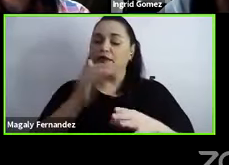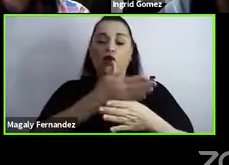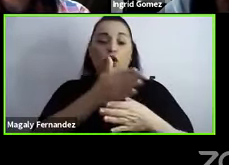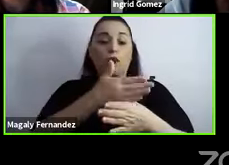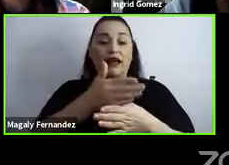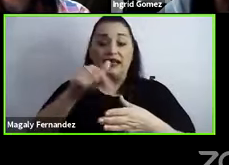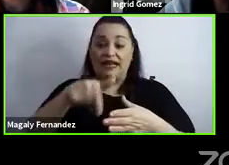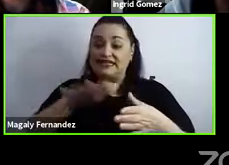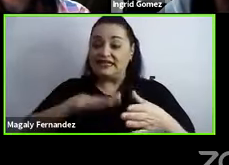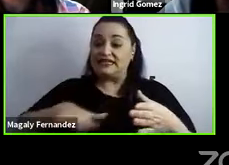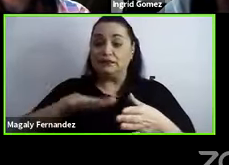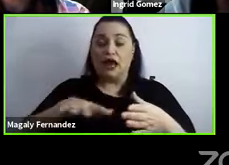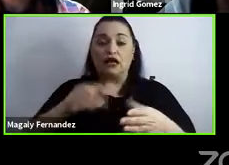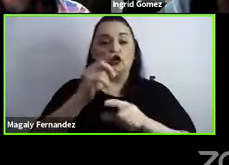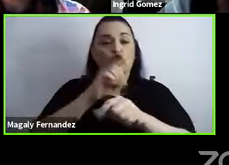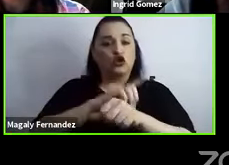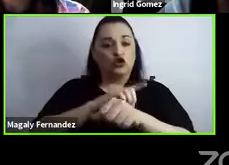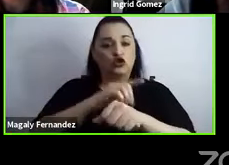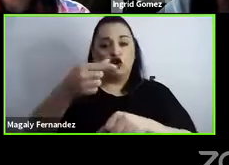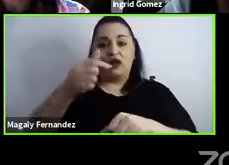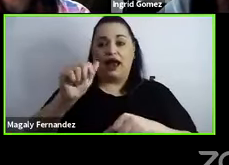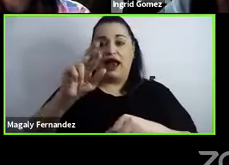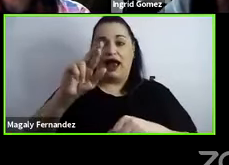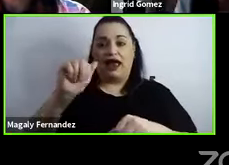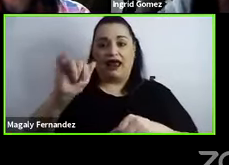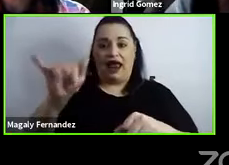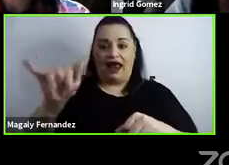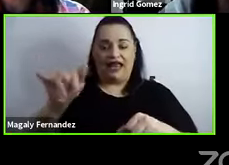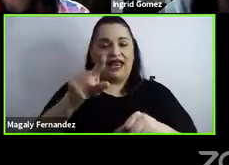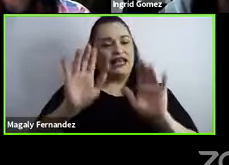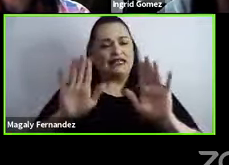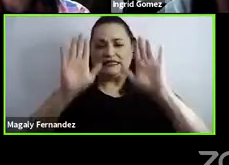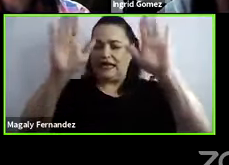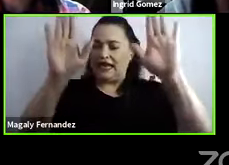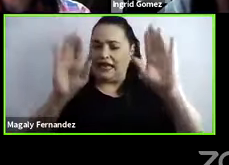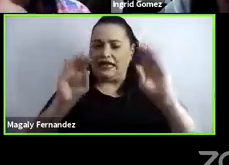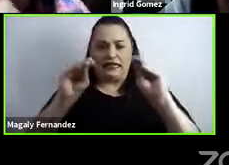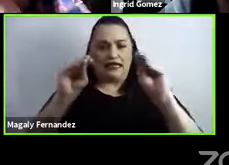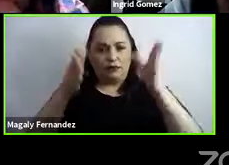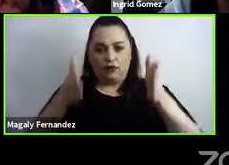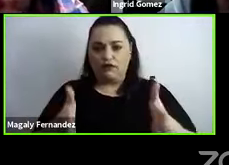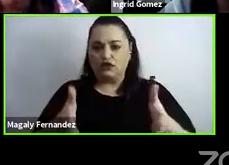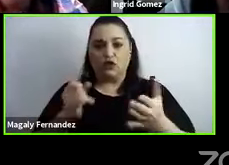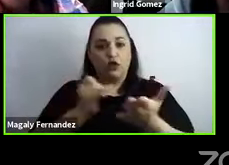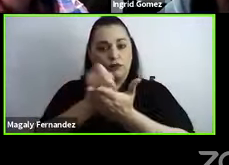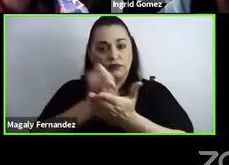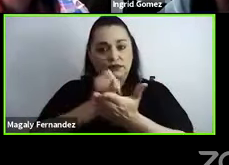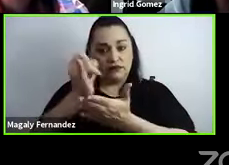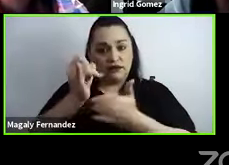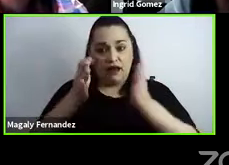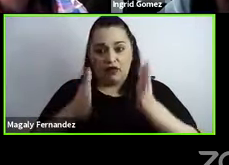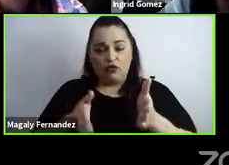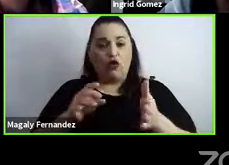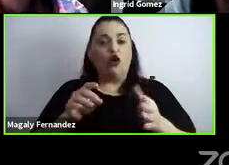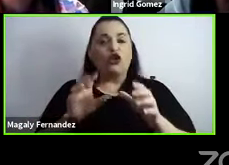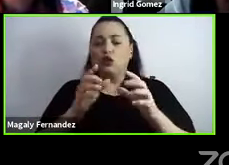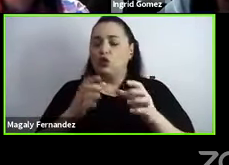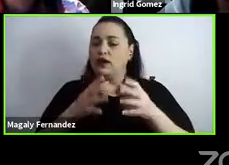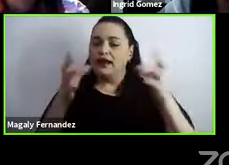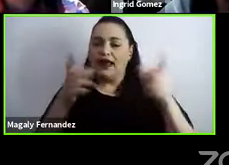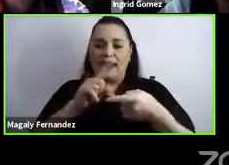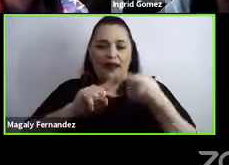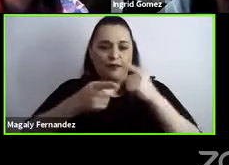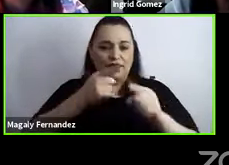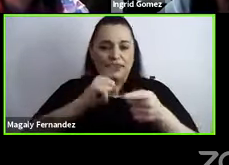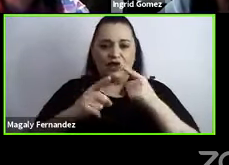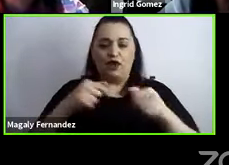espacio con el doctor Garay, que para todos no solamente es un excelente académico, profesor, investigador, sino también un gran y querido amigo